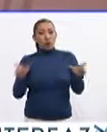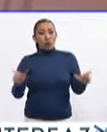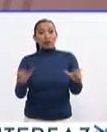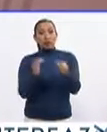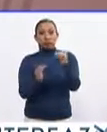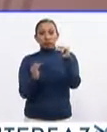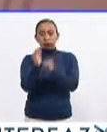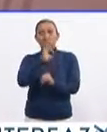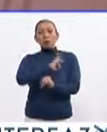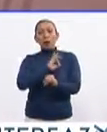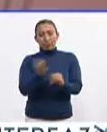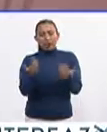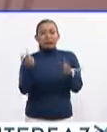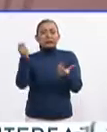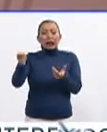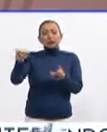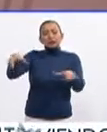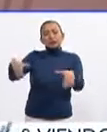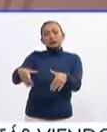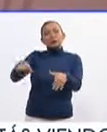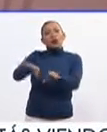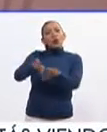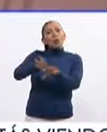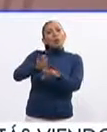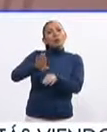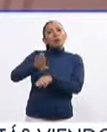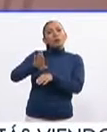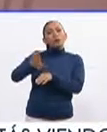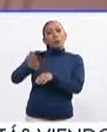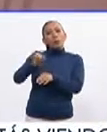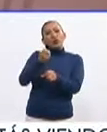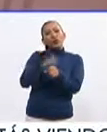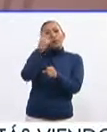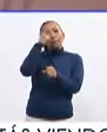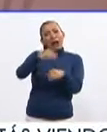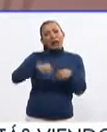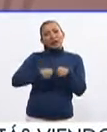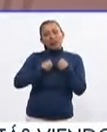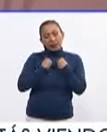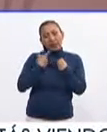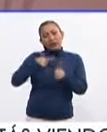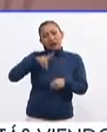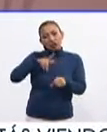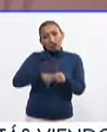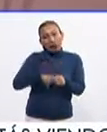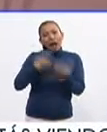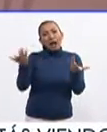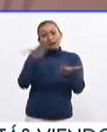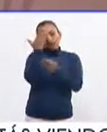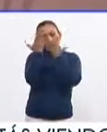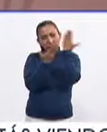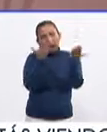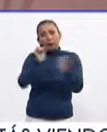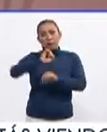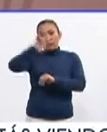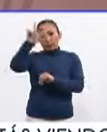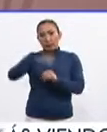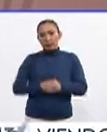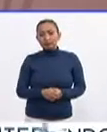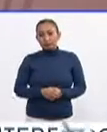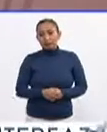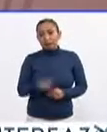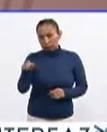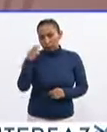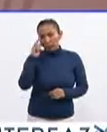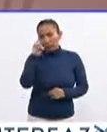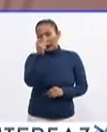donde podrán recibir, o que representará para ellos una oportunidad de vida personal, académica y profesional.